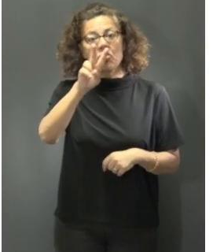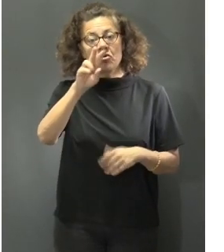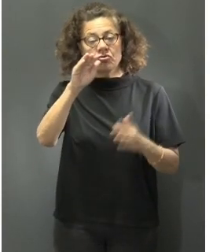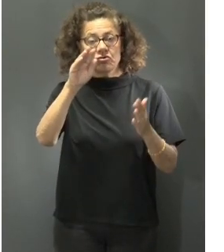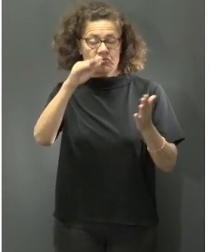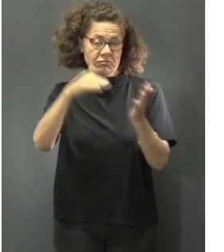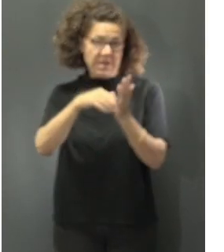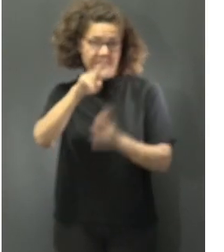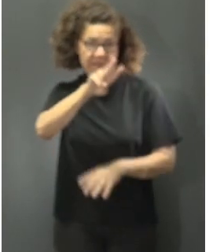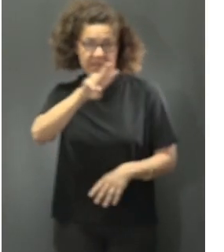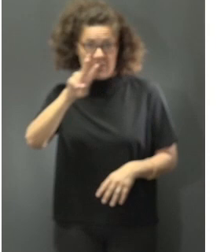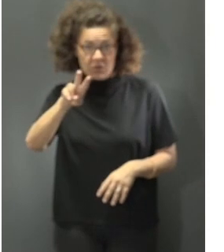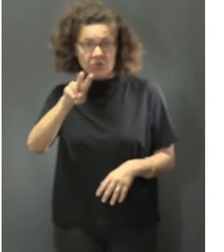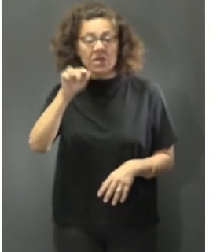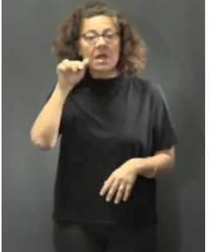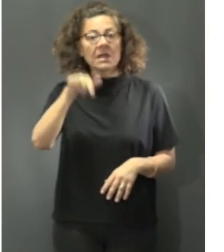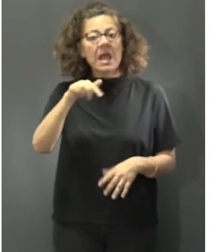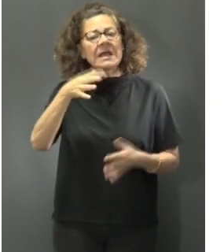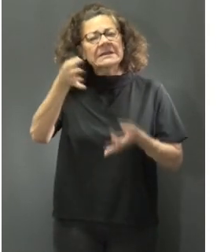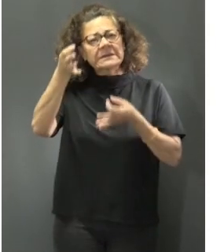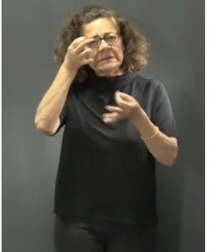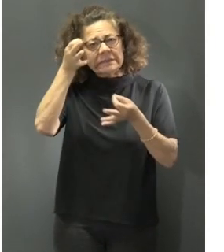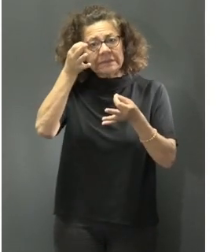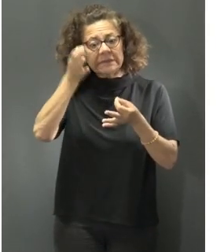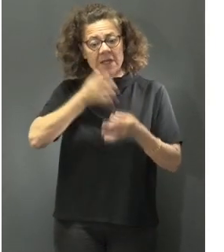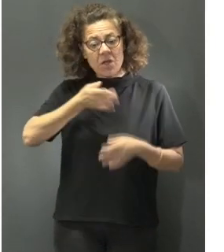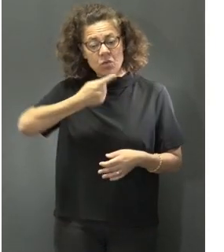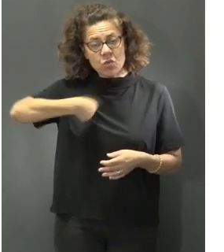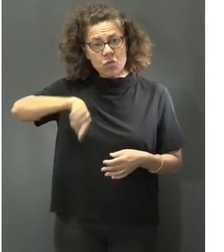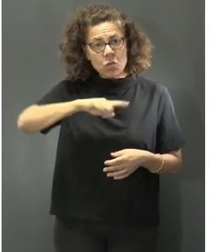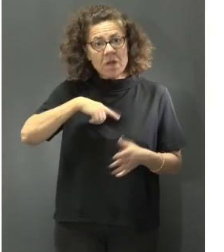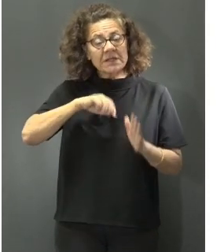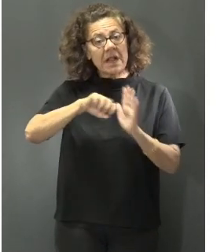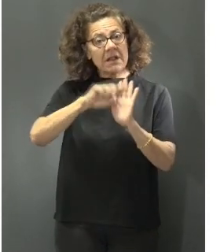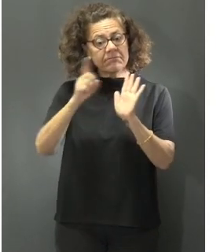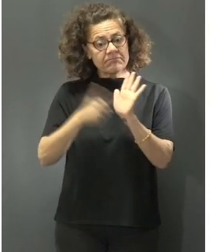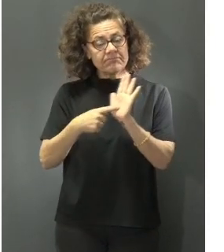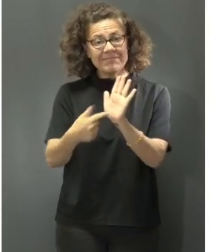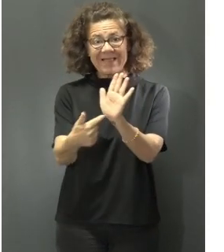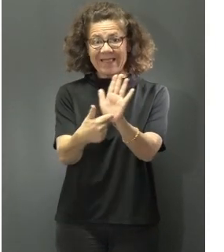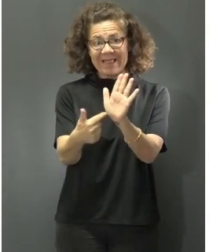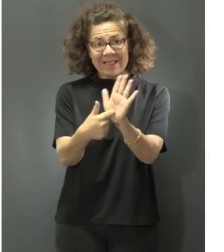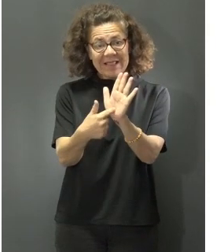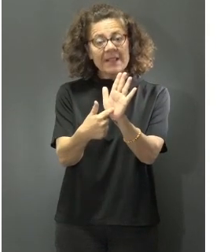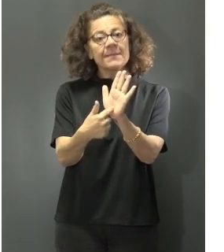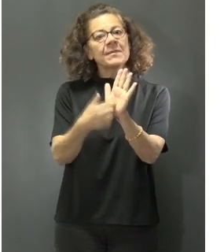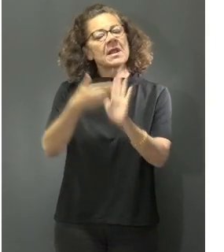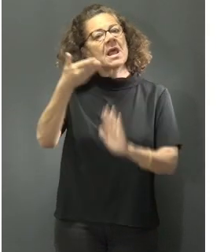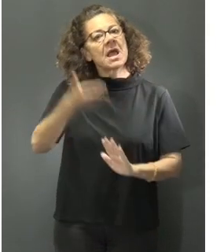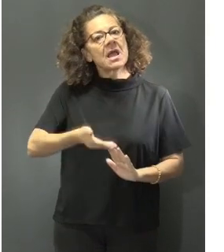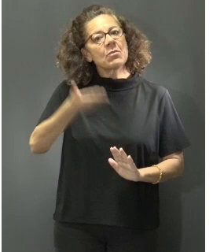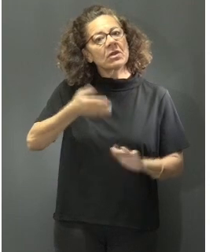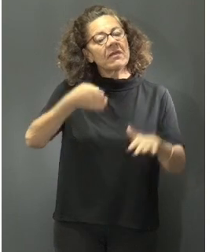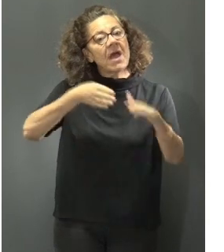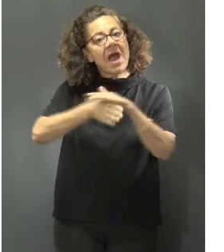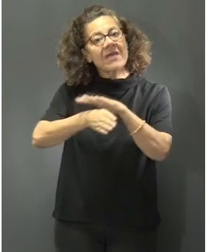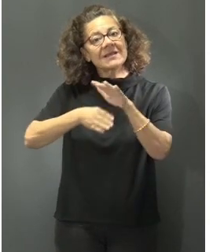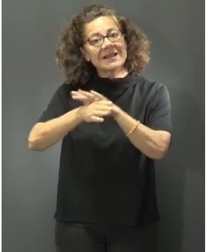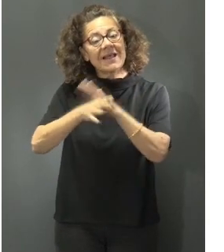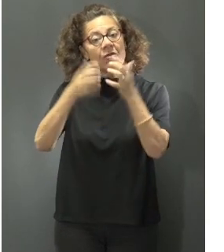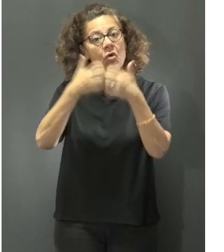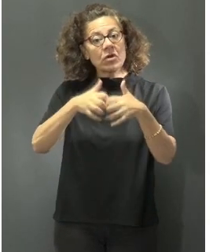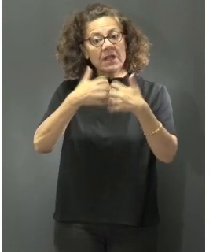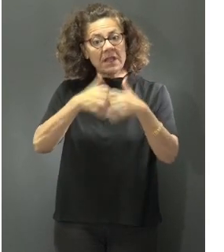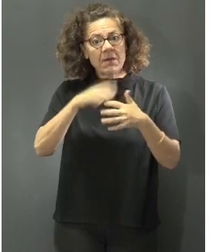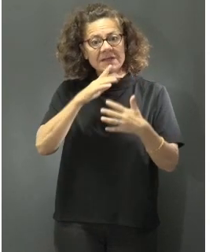6/2022, por la que se explicita dentro de nuestra legislación española la importancia de la accesibilidad cognitiva como